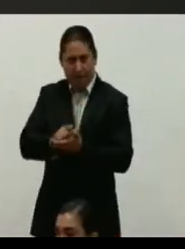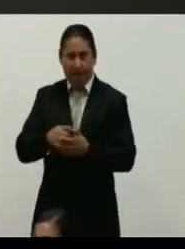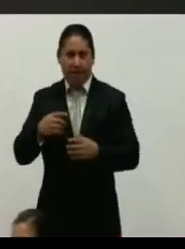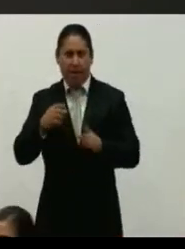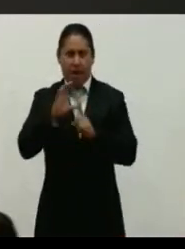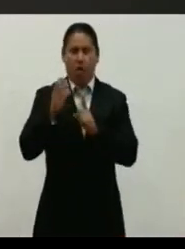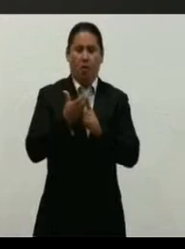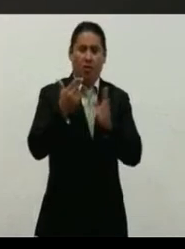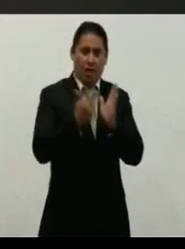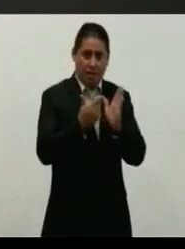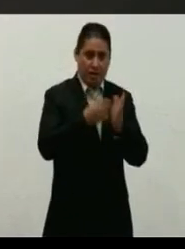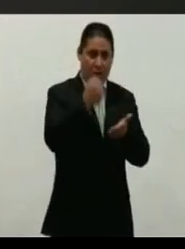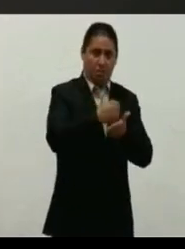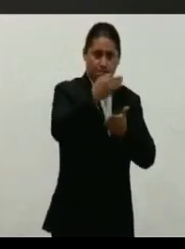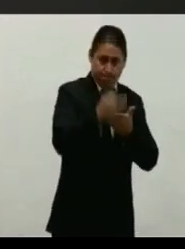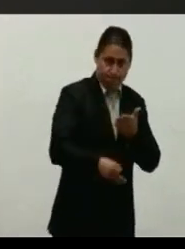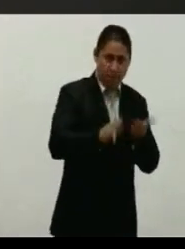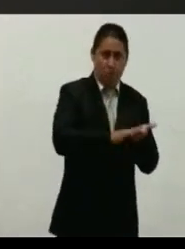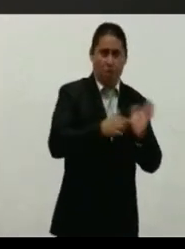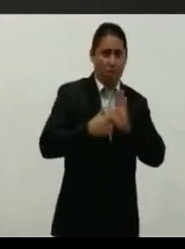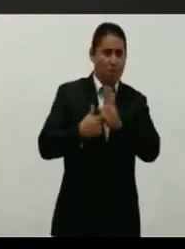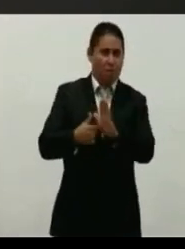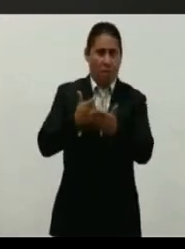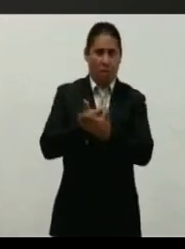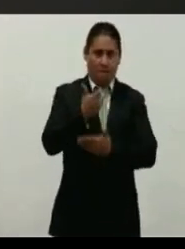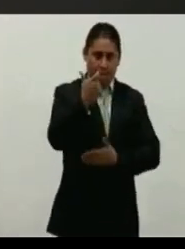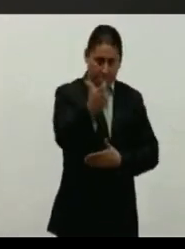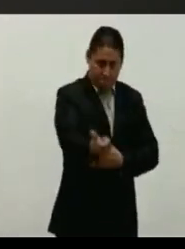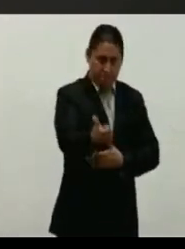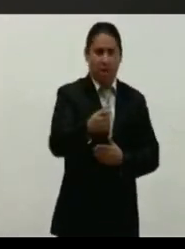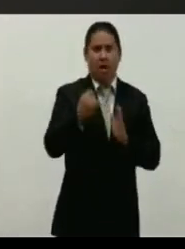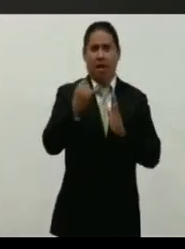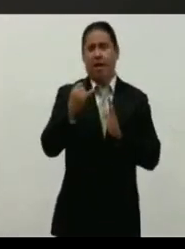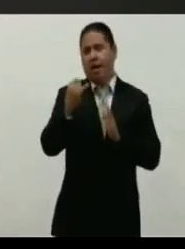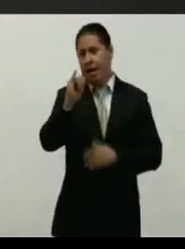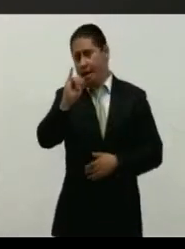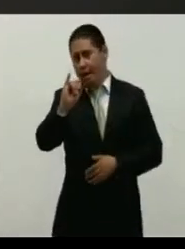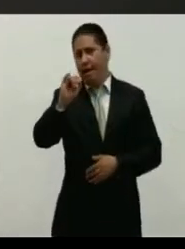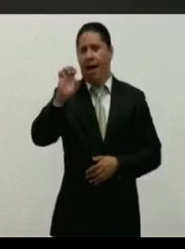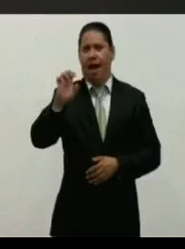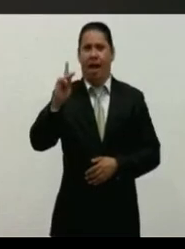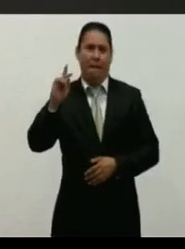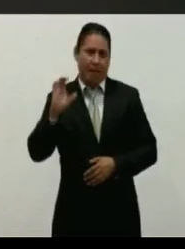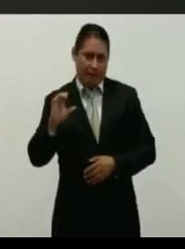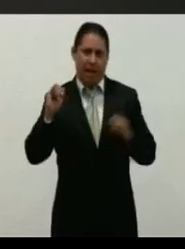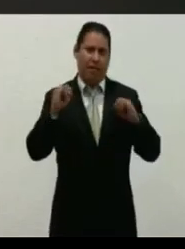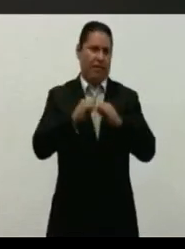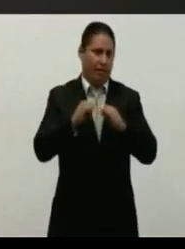analizar y aprobar el dictamen que contiene el presupuesto asignado al Instituto de Elecciones y Participación